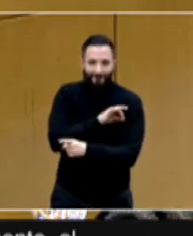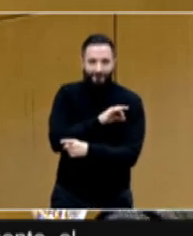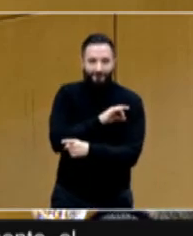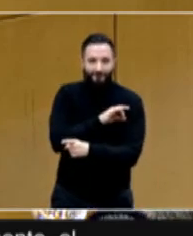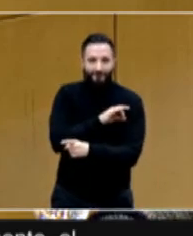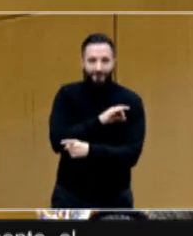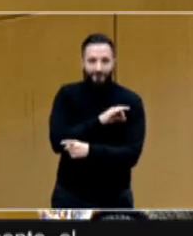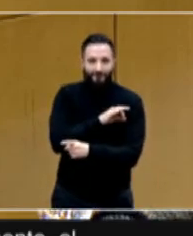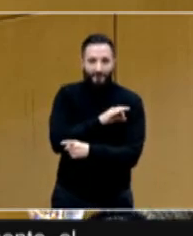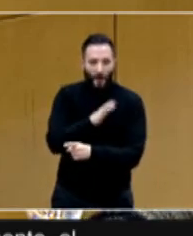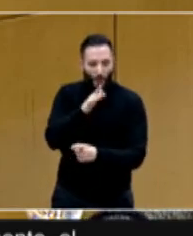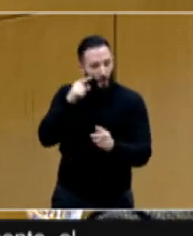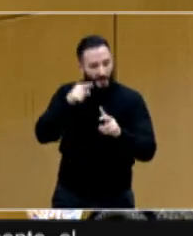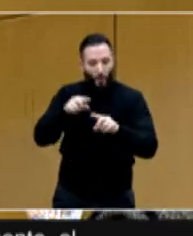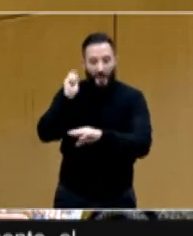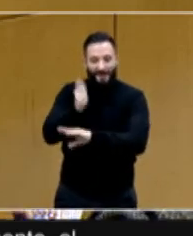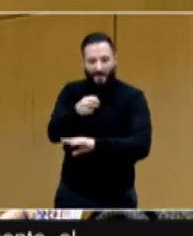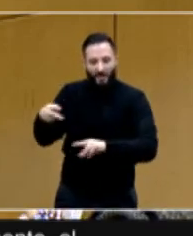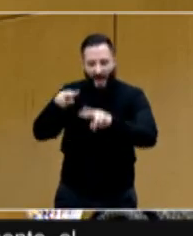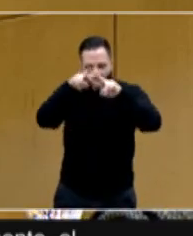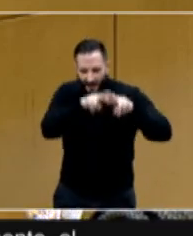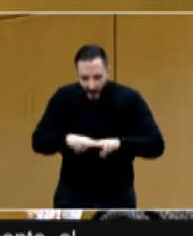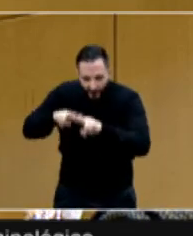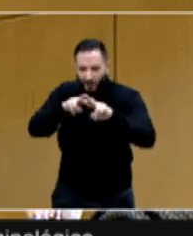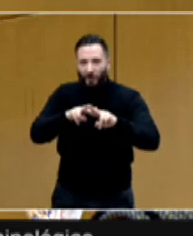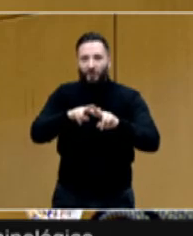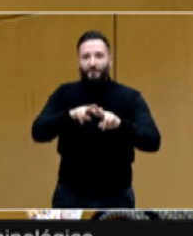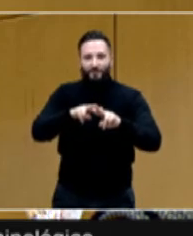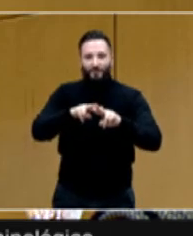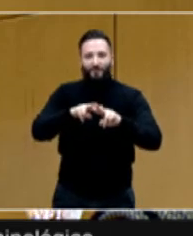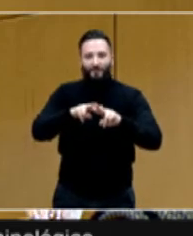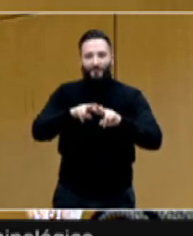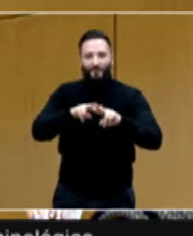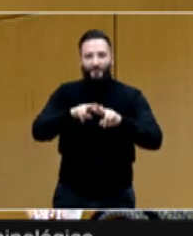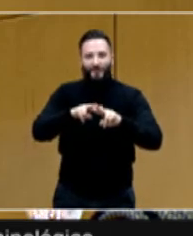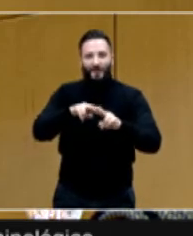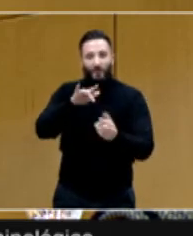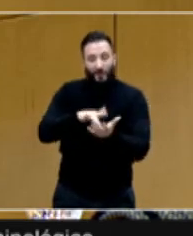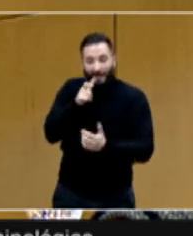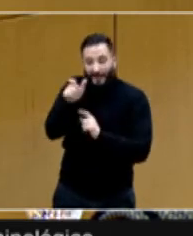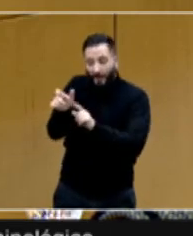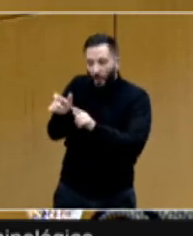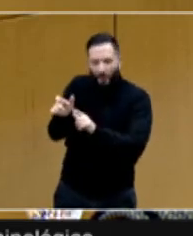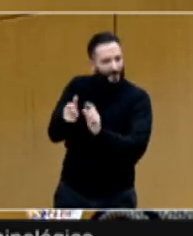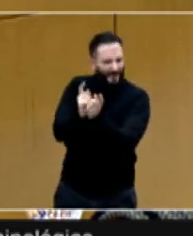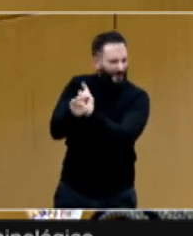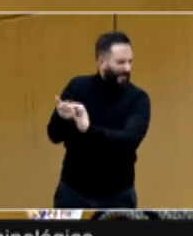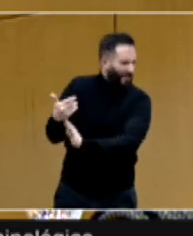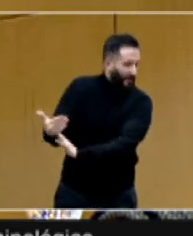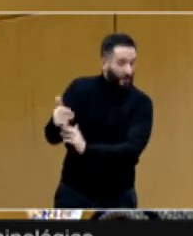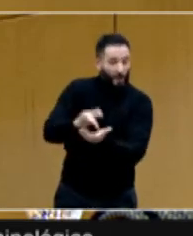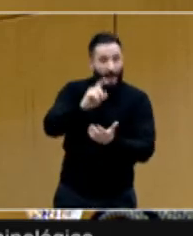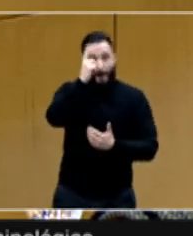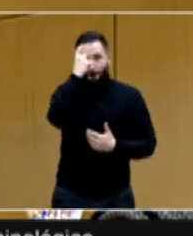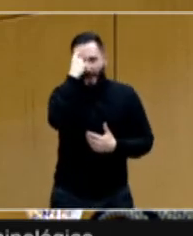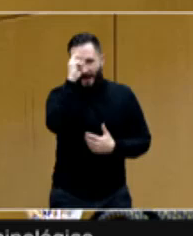la en las revisiones de Sentencia en los procedimientos de ese tipo se ve a casi solo como un cambio terminológico sino un cambio de mentalidad yo cuando hablo de esto digo